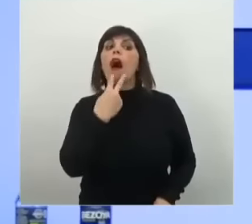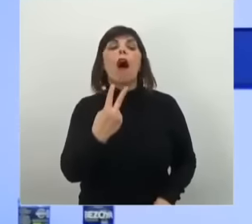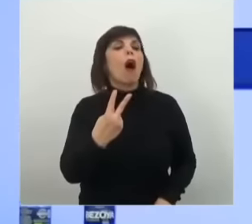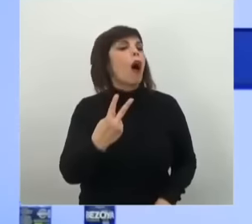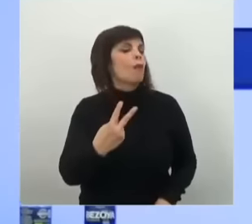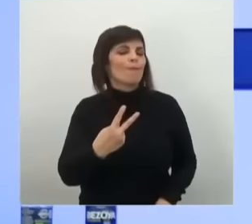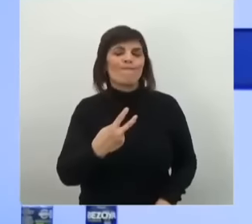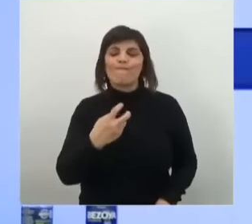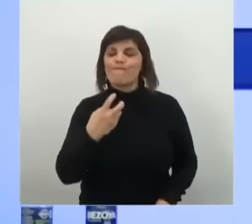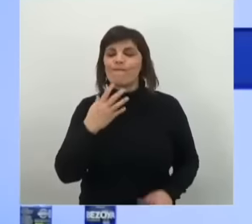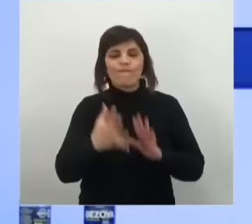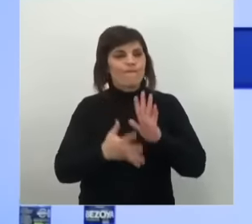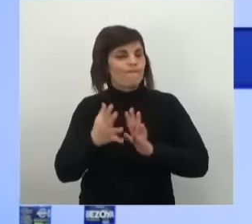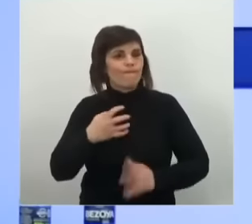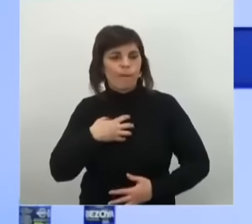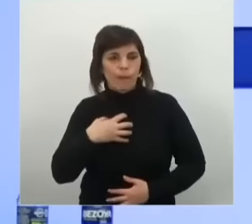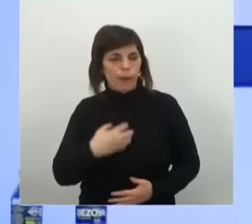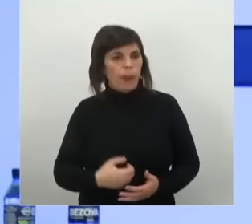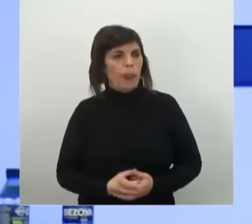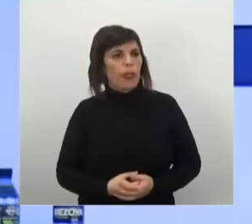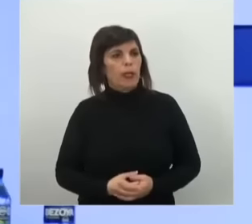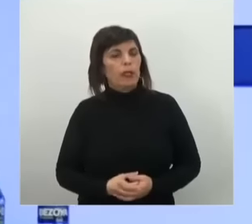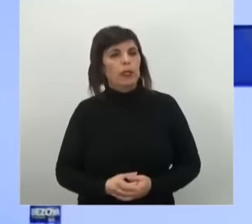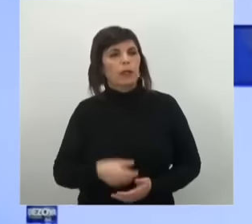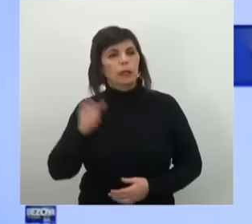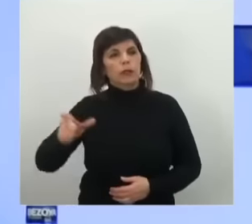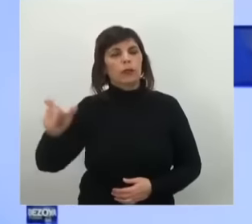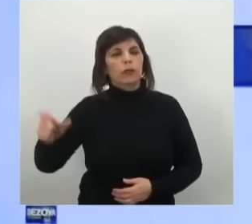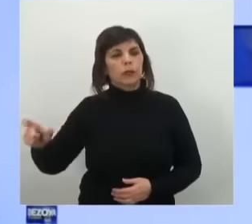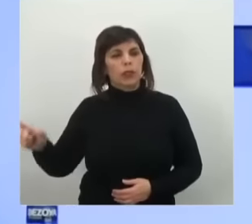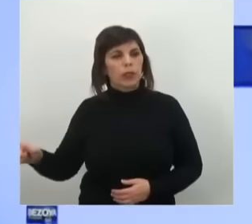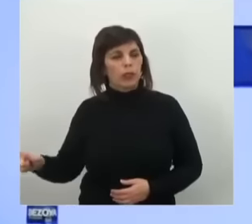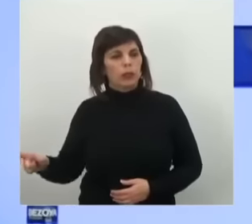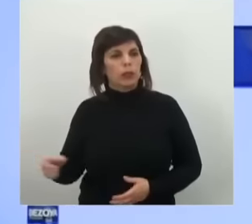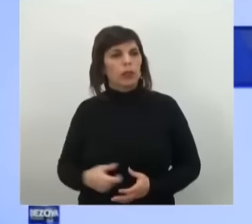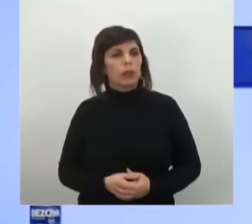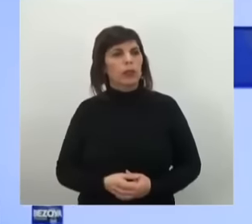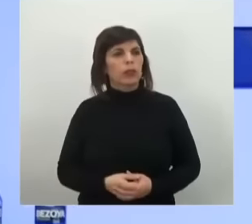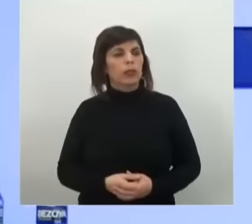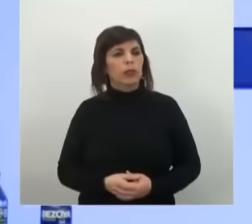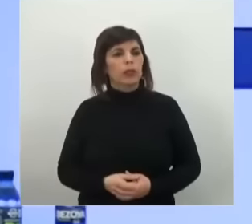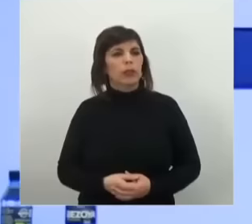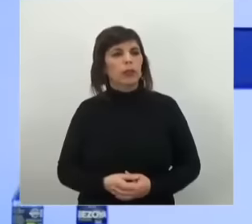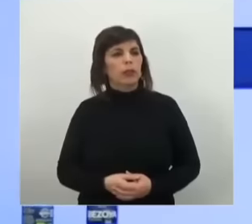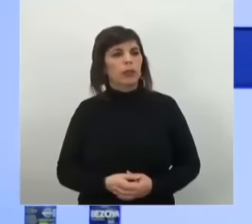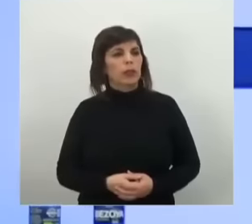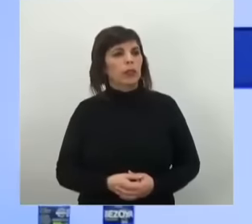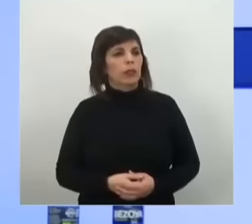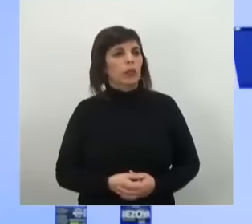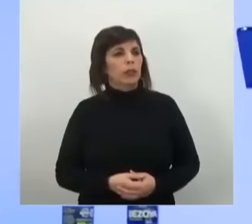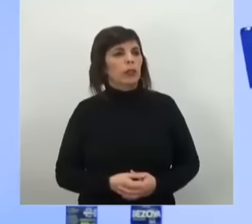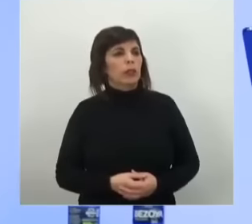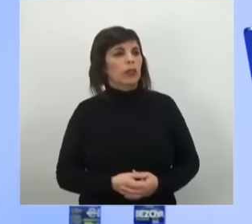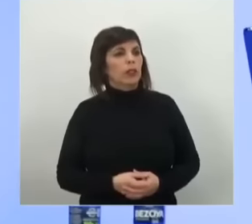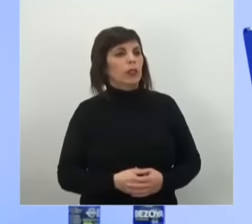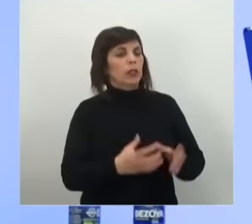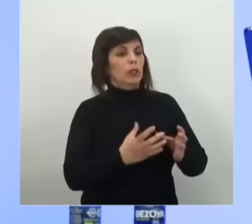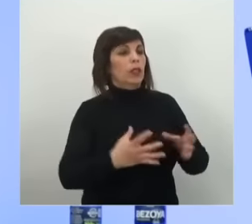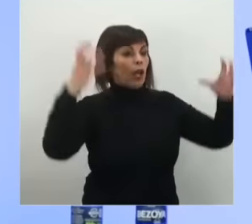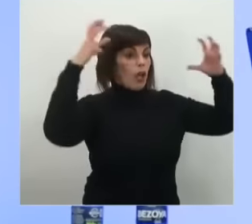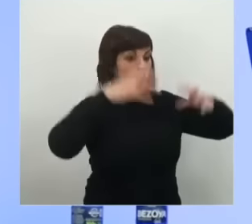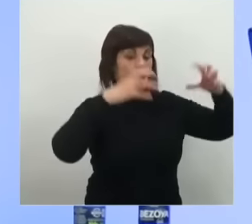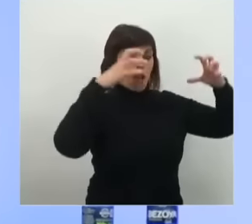recuerdo un día vinieron unos personas que me llevaron para platina la bañera como no sé cómo le llaman ustedes para